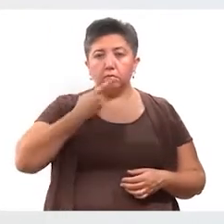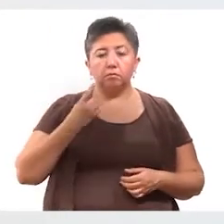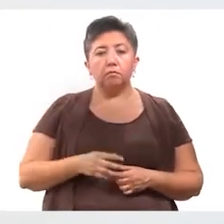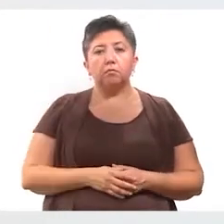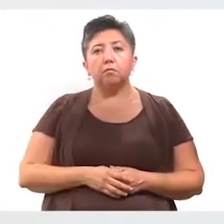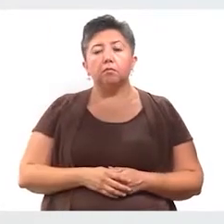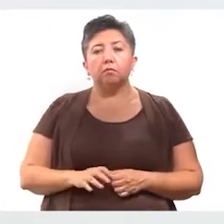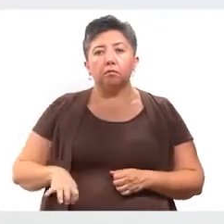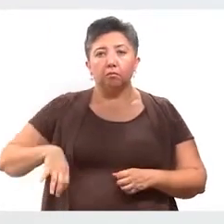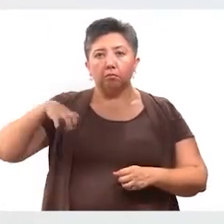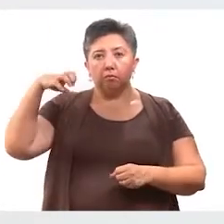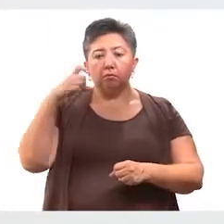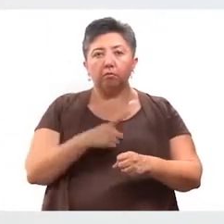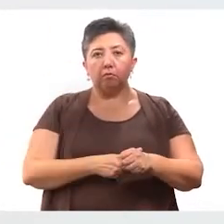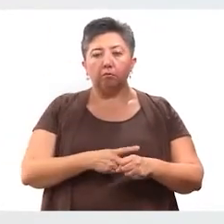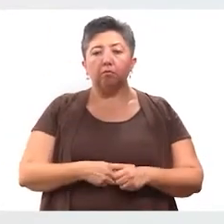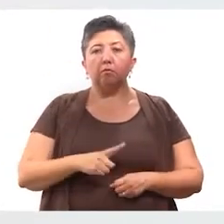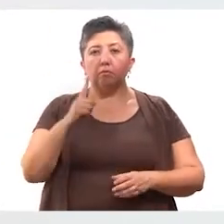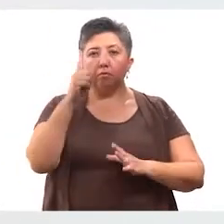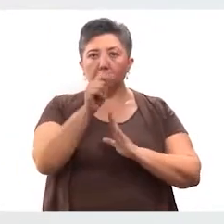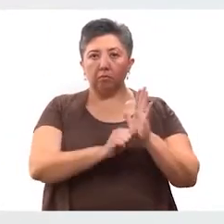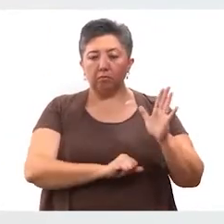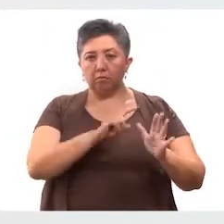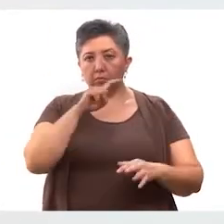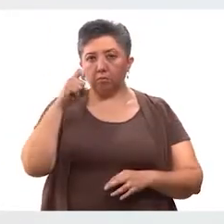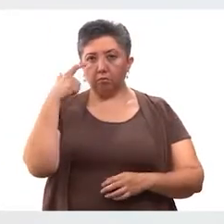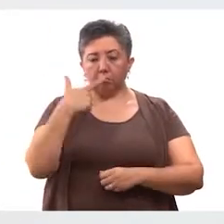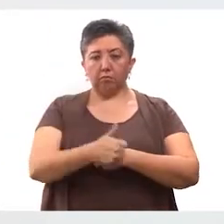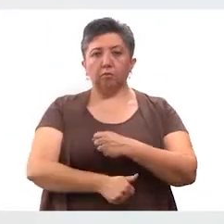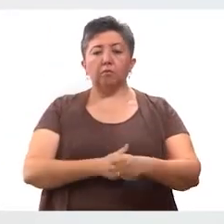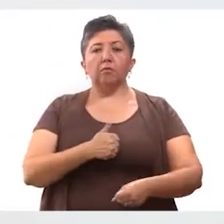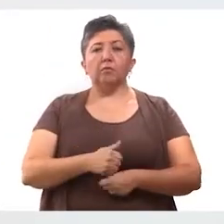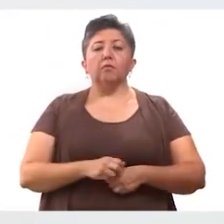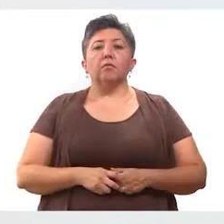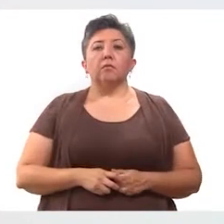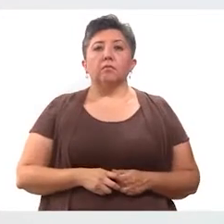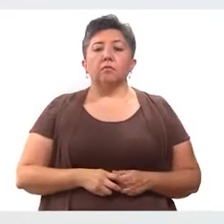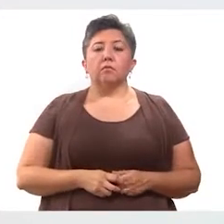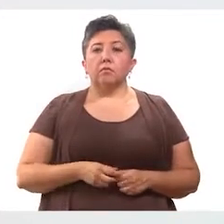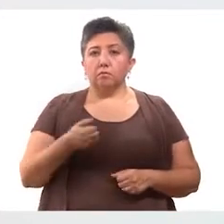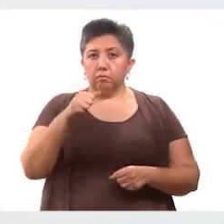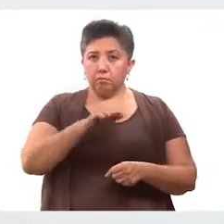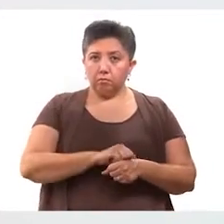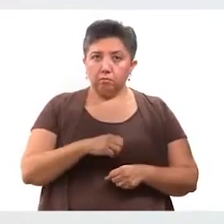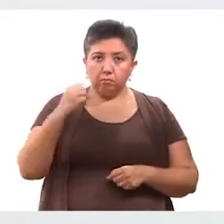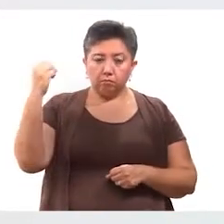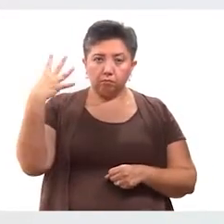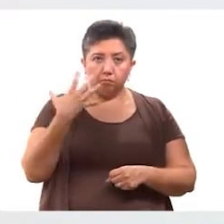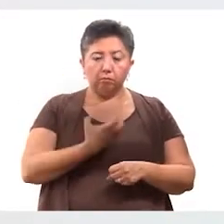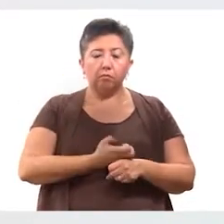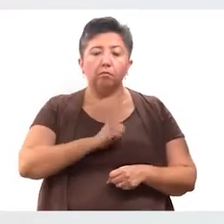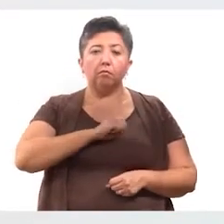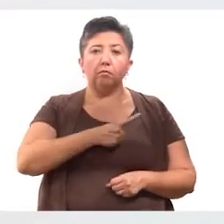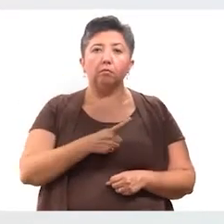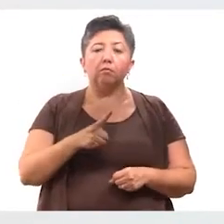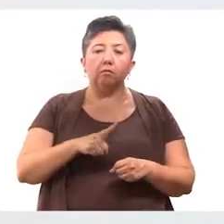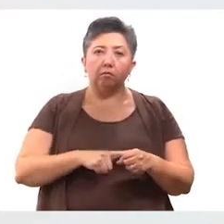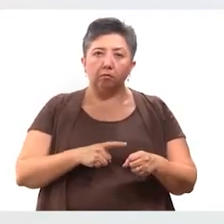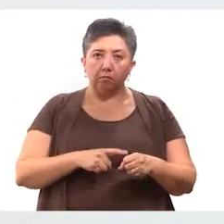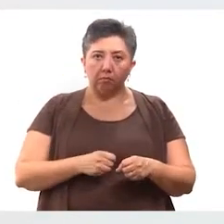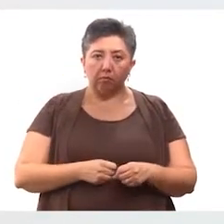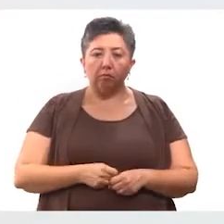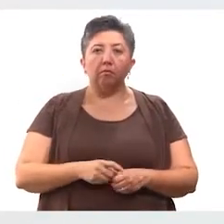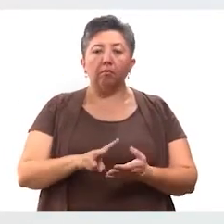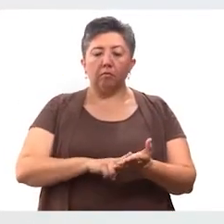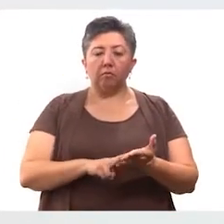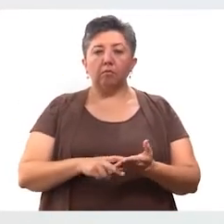de diagnóstico. El rango de edad de los casos es de 1 mes a 107 años. Los indicadores semanales del Semáforo Estatal de Salud